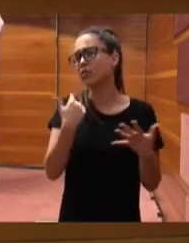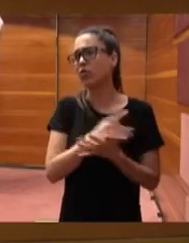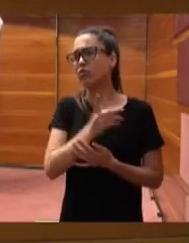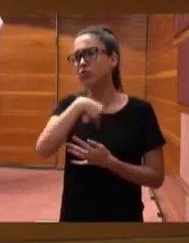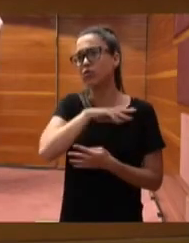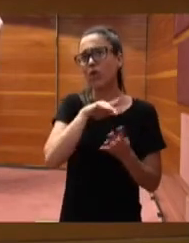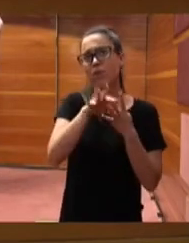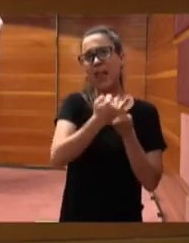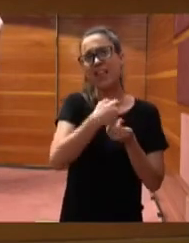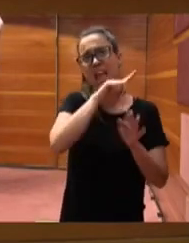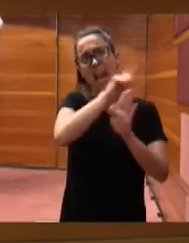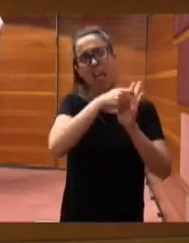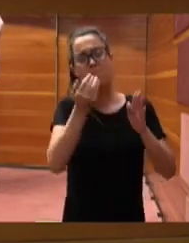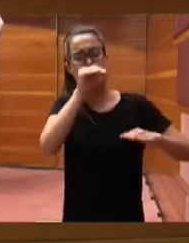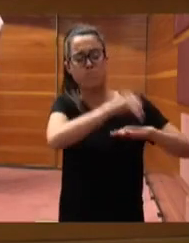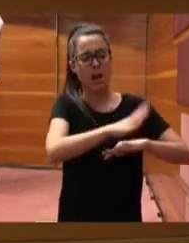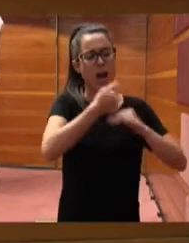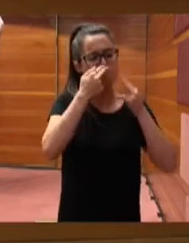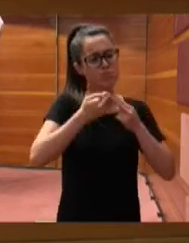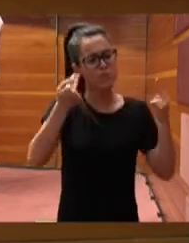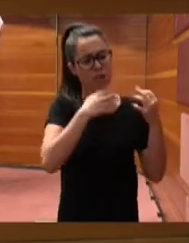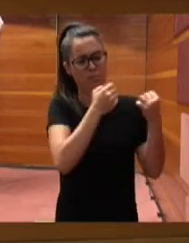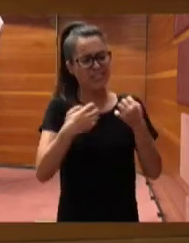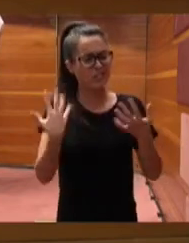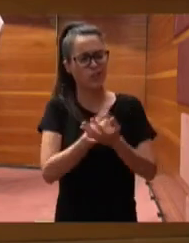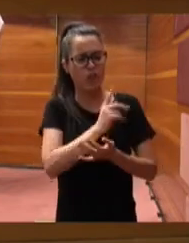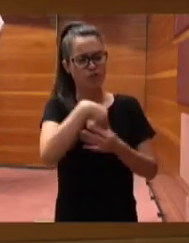la ley, el hecho de que anunciamos todas las administraciones que somos transparentes,